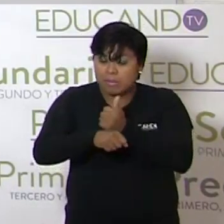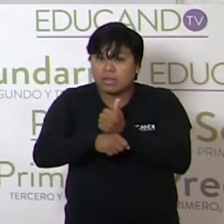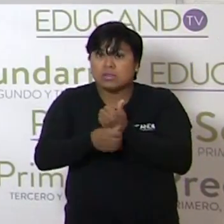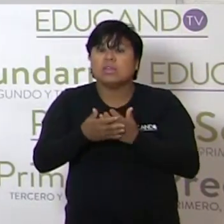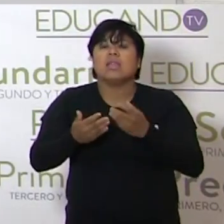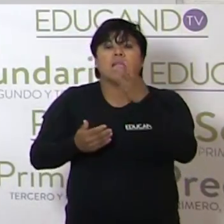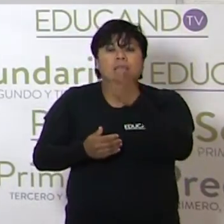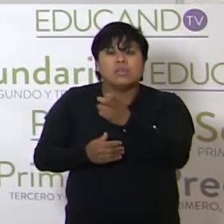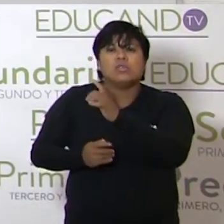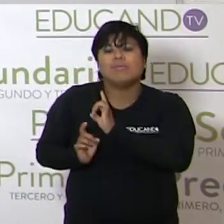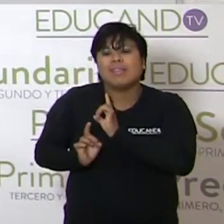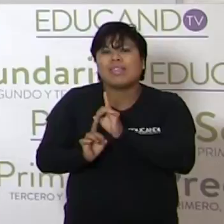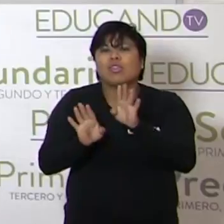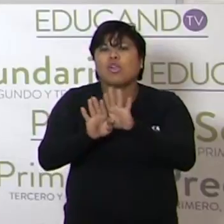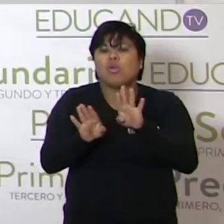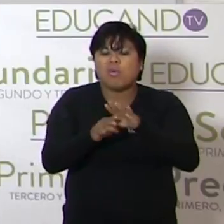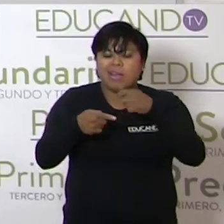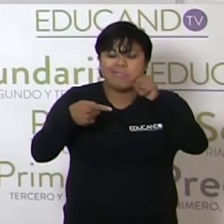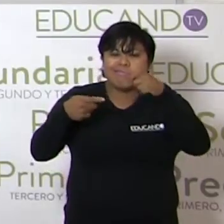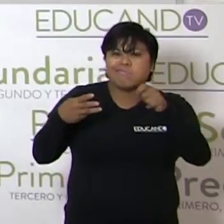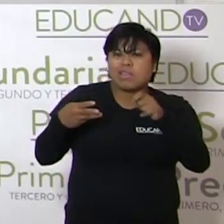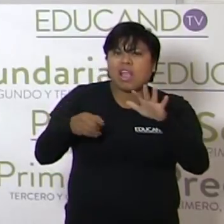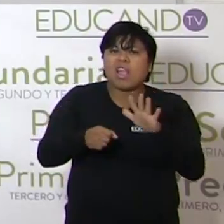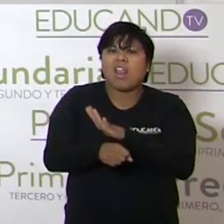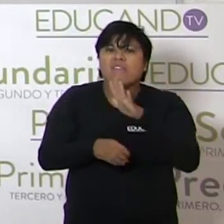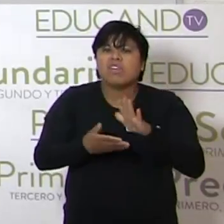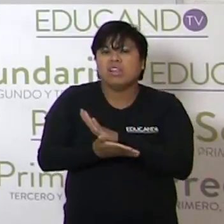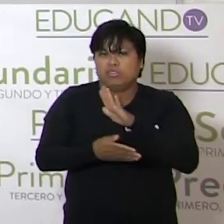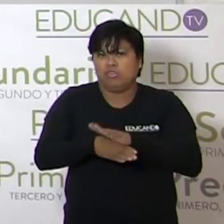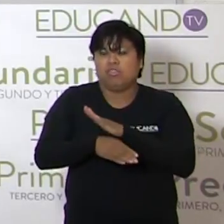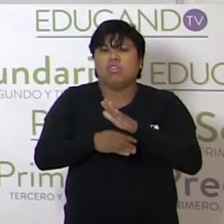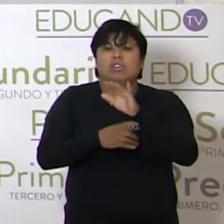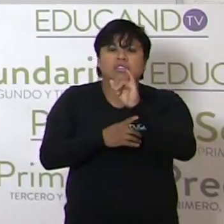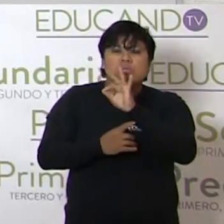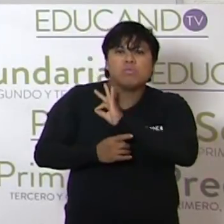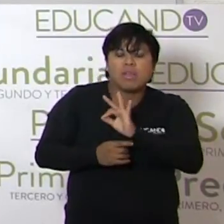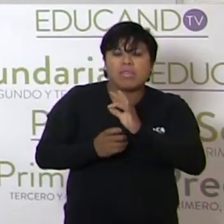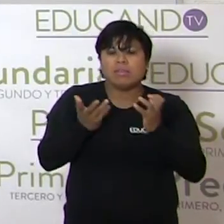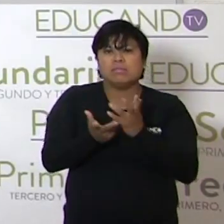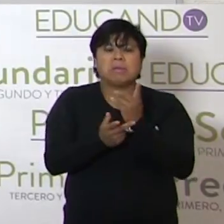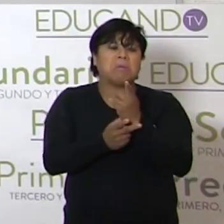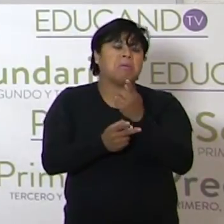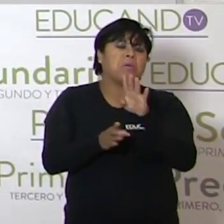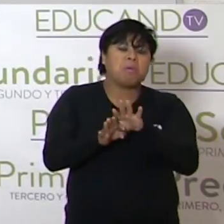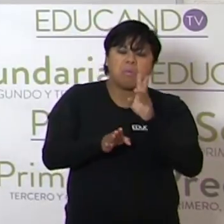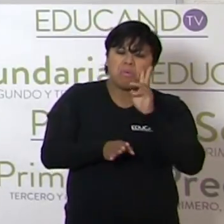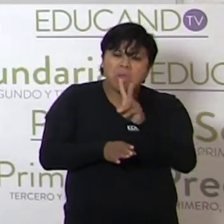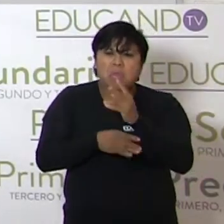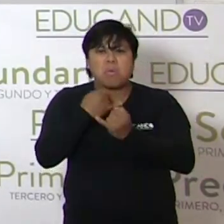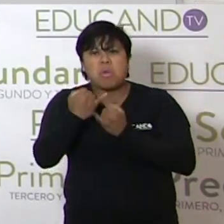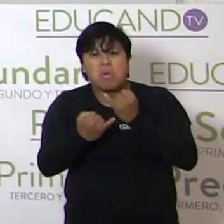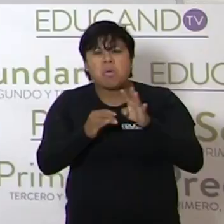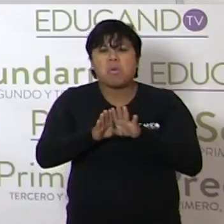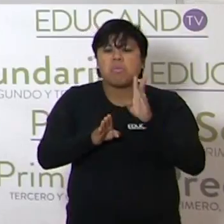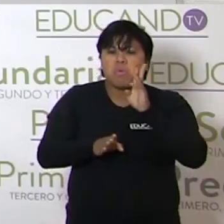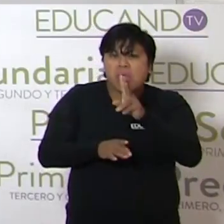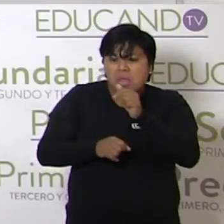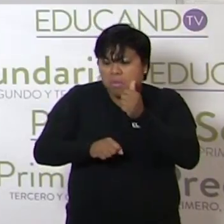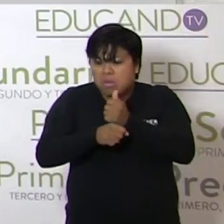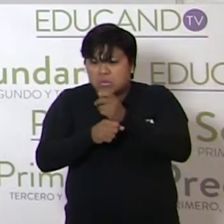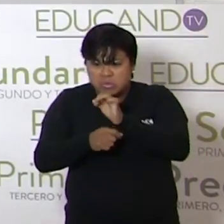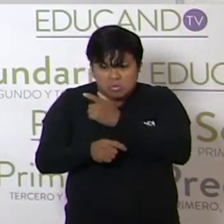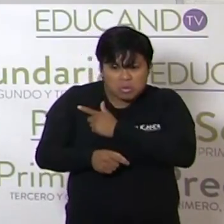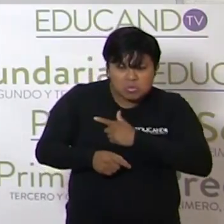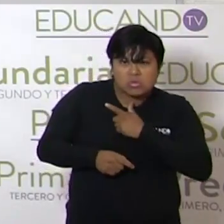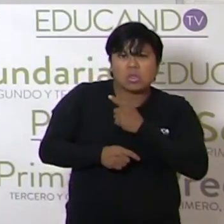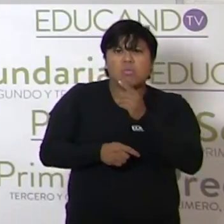dando su calificación o su ponderación que ellos consideran de acuerdo a cómo ven el juego o cómo ven la aplicación. Entonces le pueden